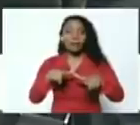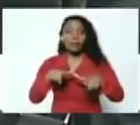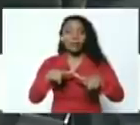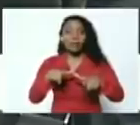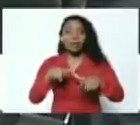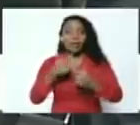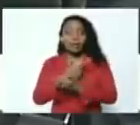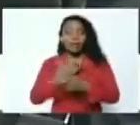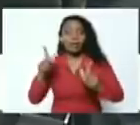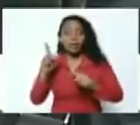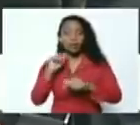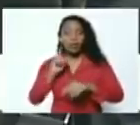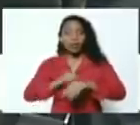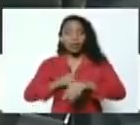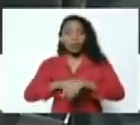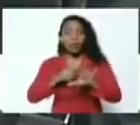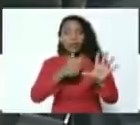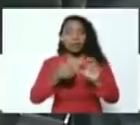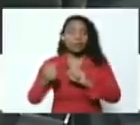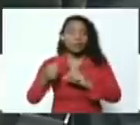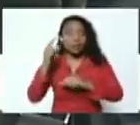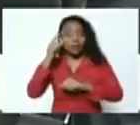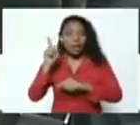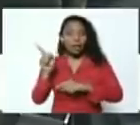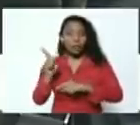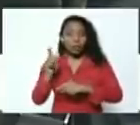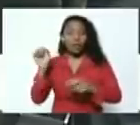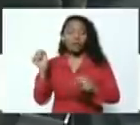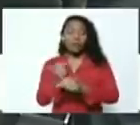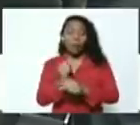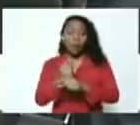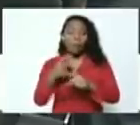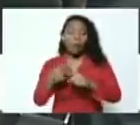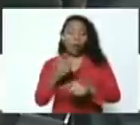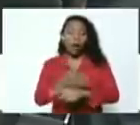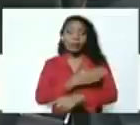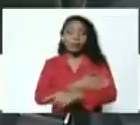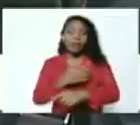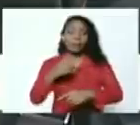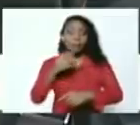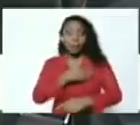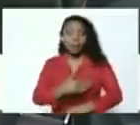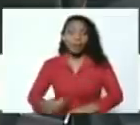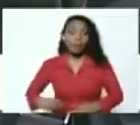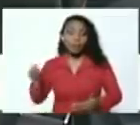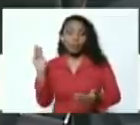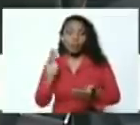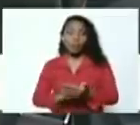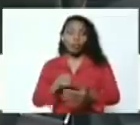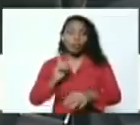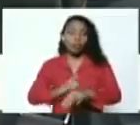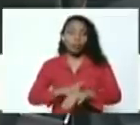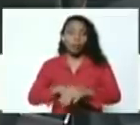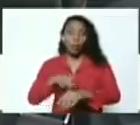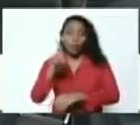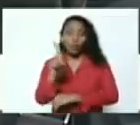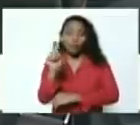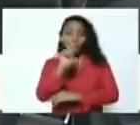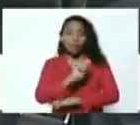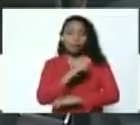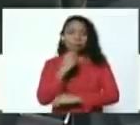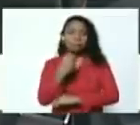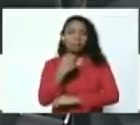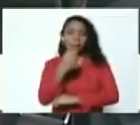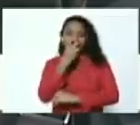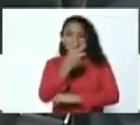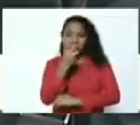de 60 días es parte del trabajo. Pero previamente, presidente, hemos establecido un lapso de un mes para